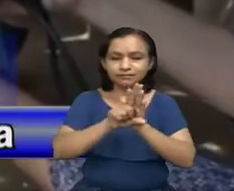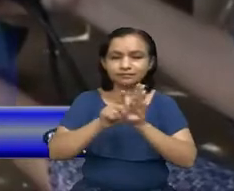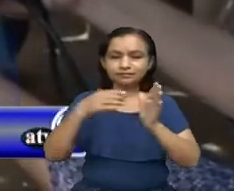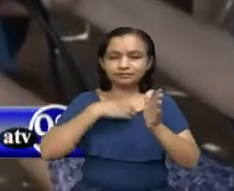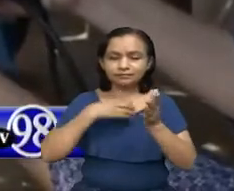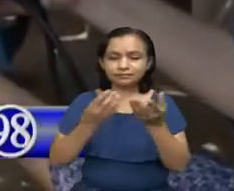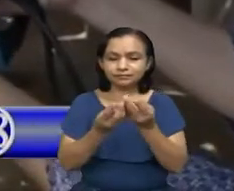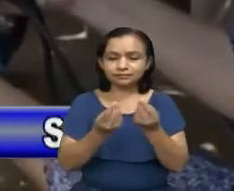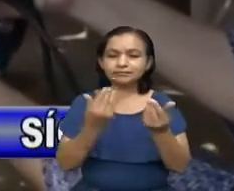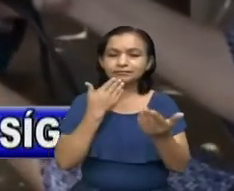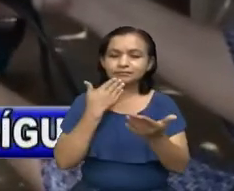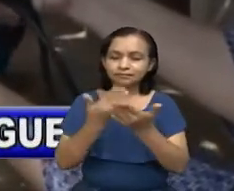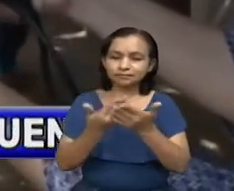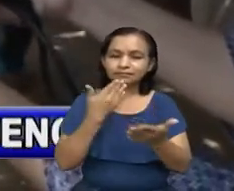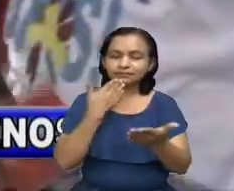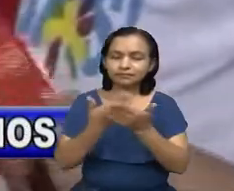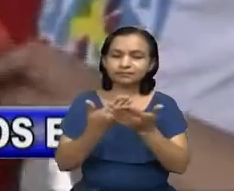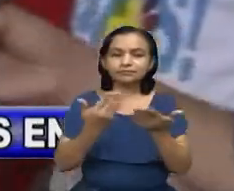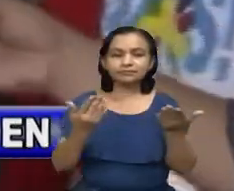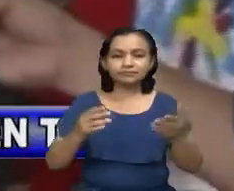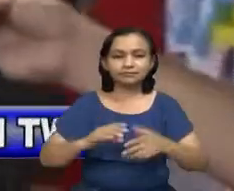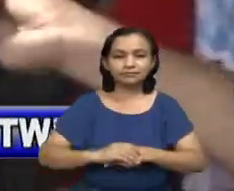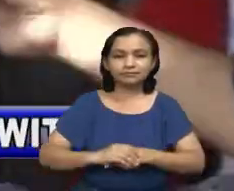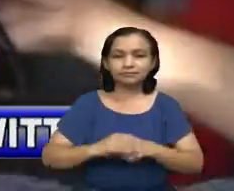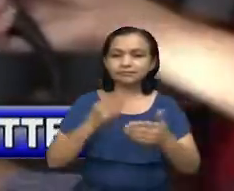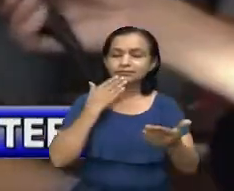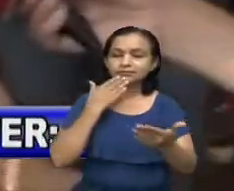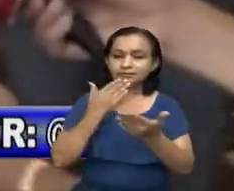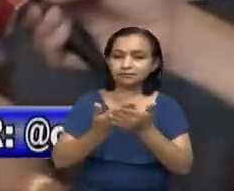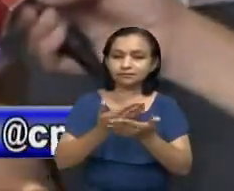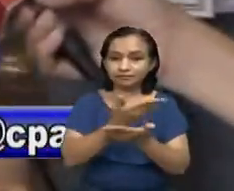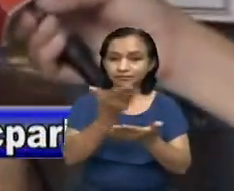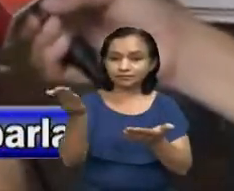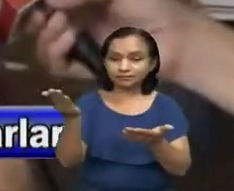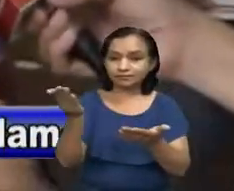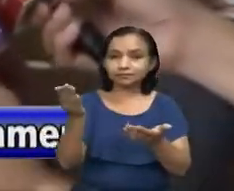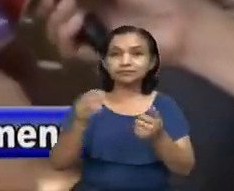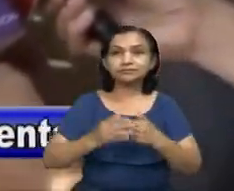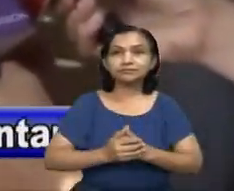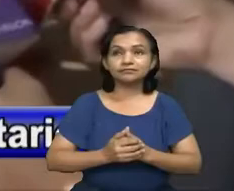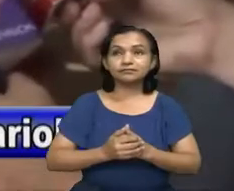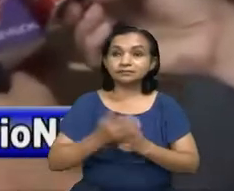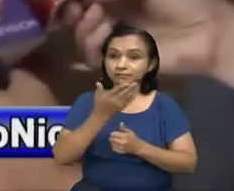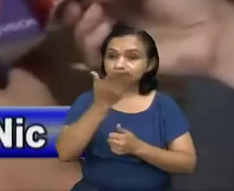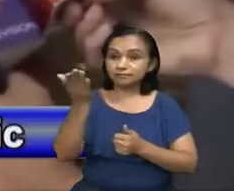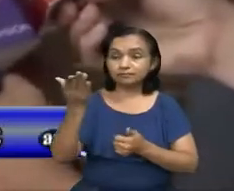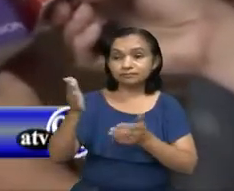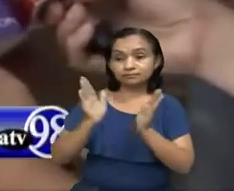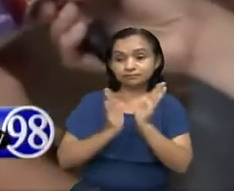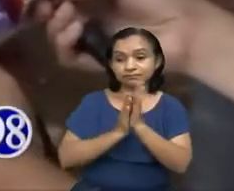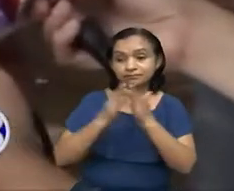tierras. Gracias por todo. Le doy gracias a ellos porque de parte de ellos ya tengo